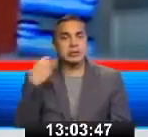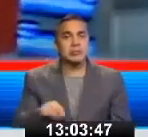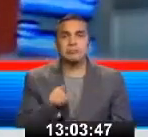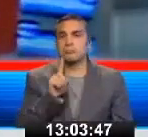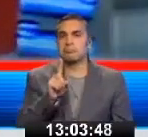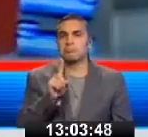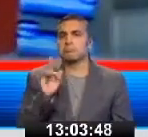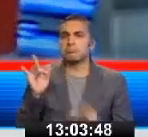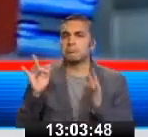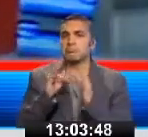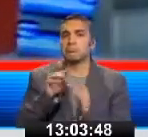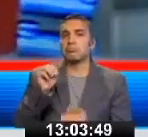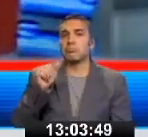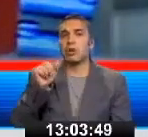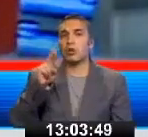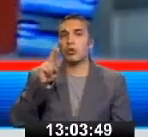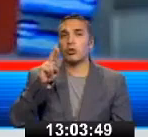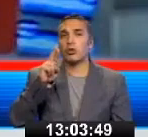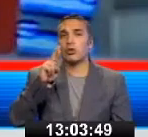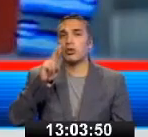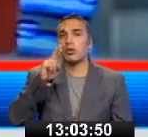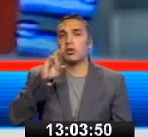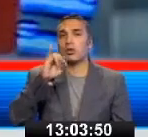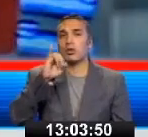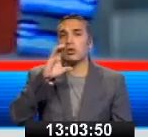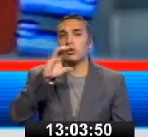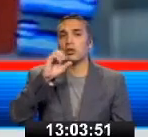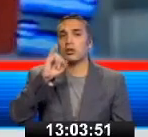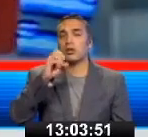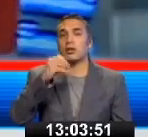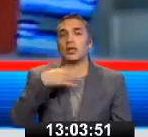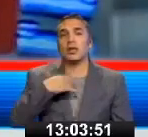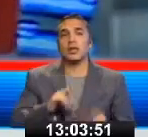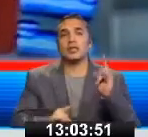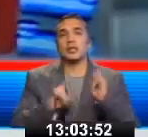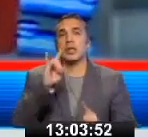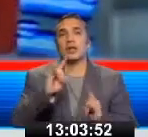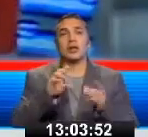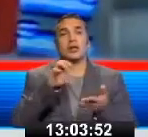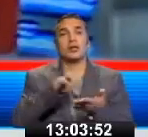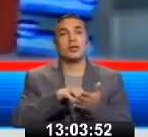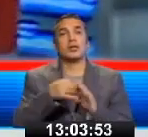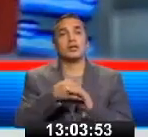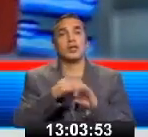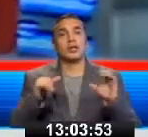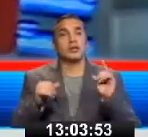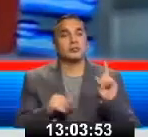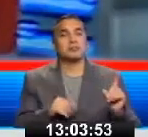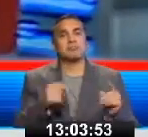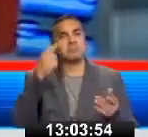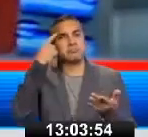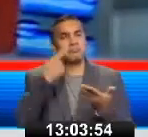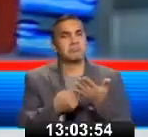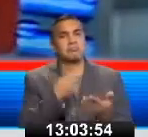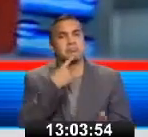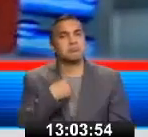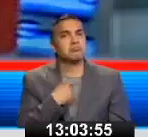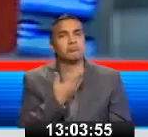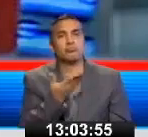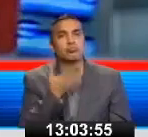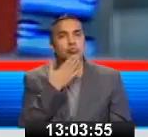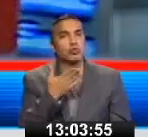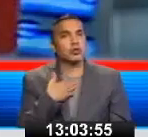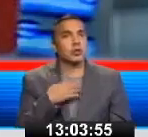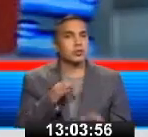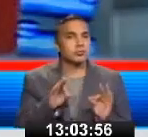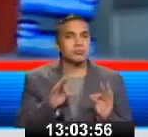ahora a contactarnos con Mauricio Ceballos, quien se encuentra en Salinas, en la provincia de Santa Elena, para que nos diga cuál es el